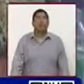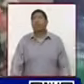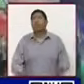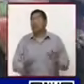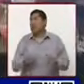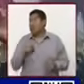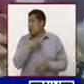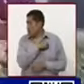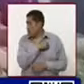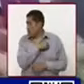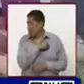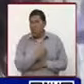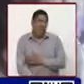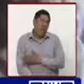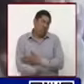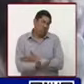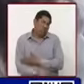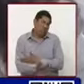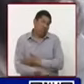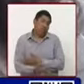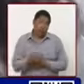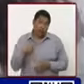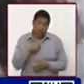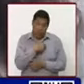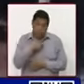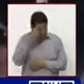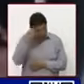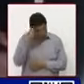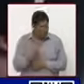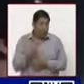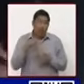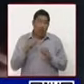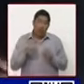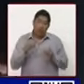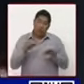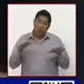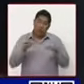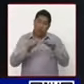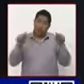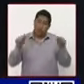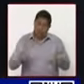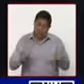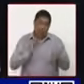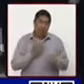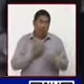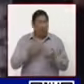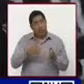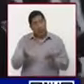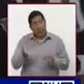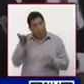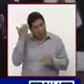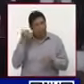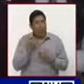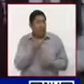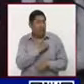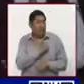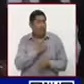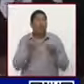Bueno, hemos estado madrugando aquí las alumnas de la promoción para armar un buen altar para nuestros difuntos que aún los queremos